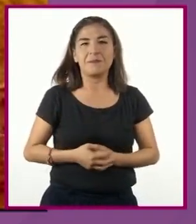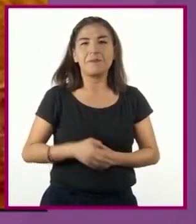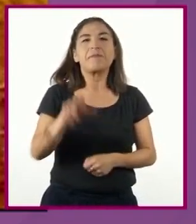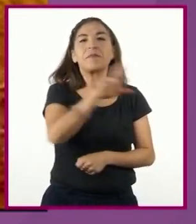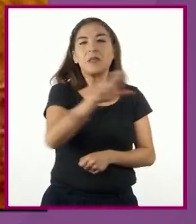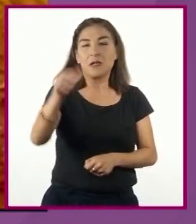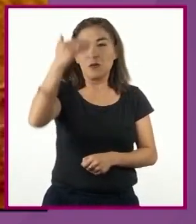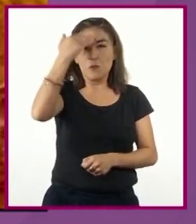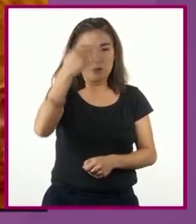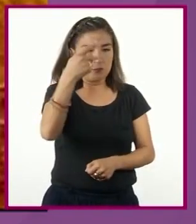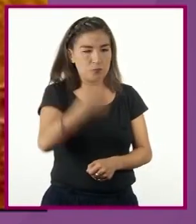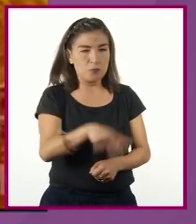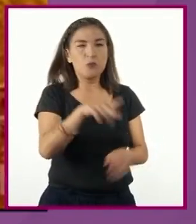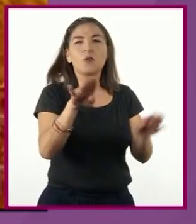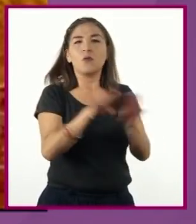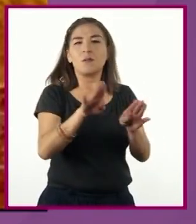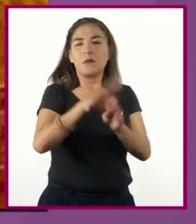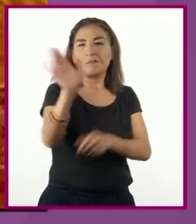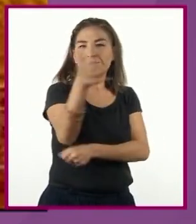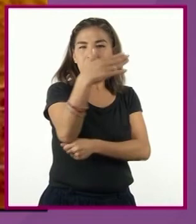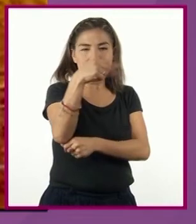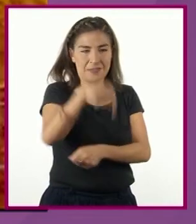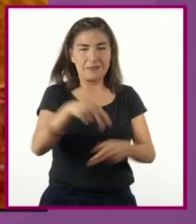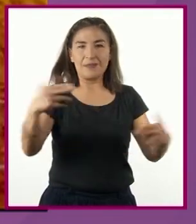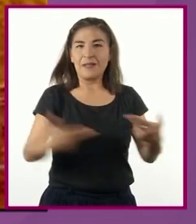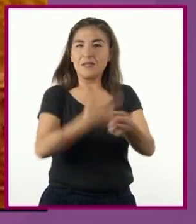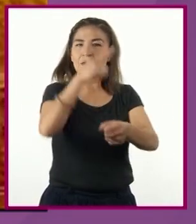Reconocer los símbolos que nos identifican como nación.